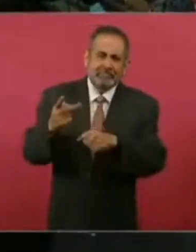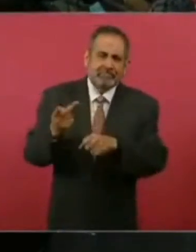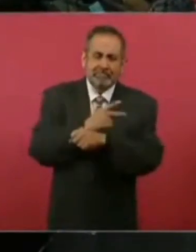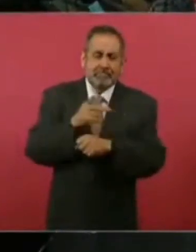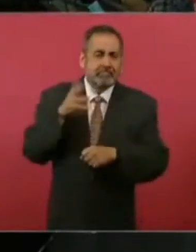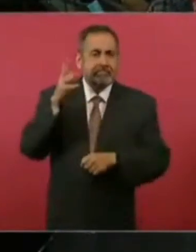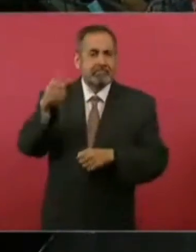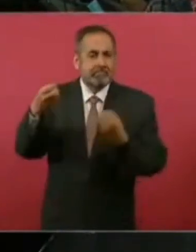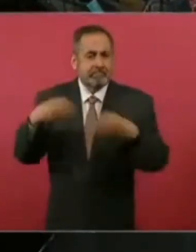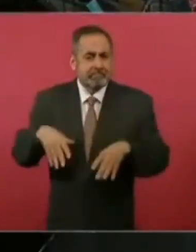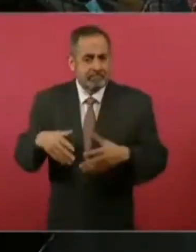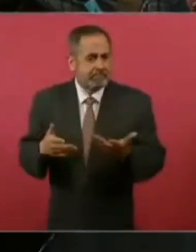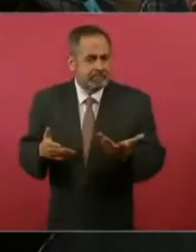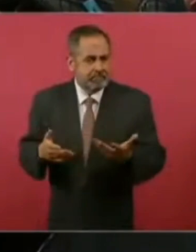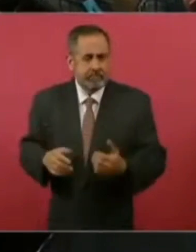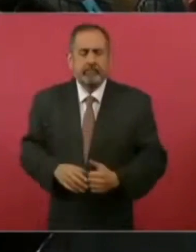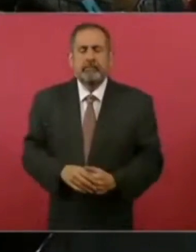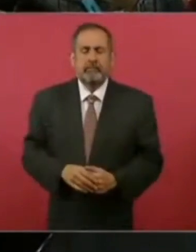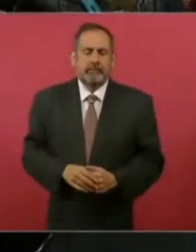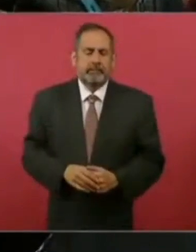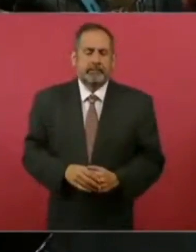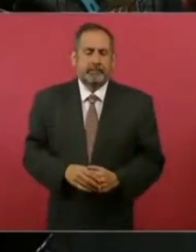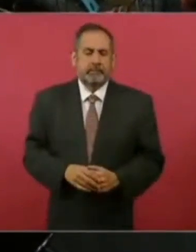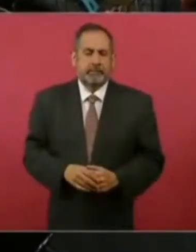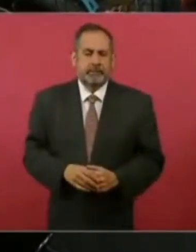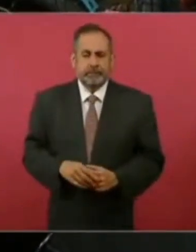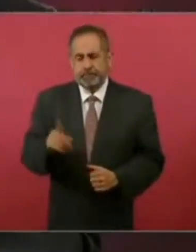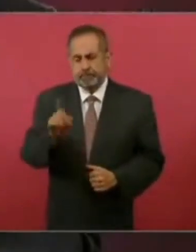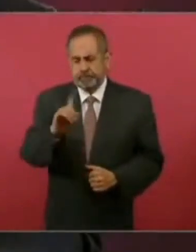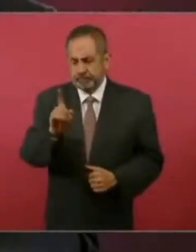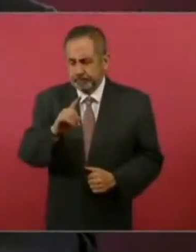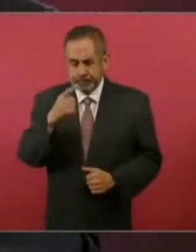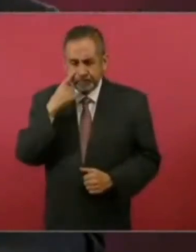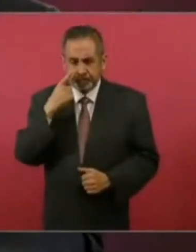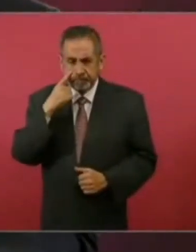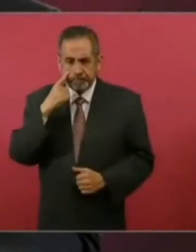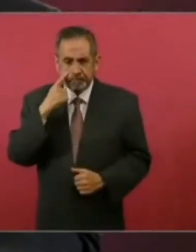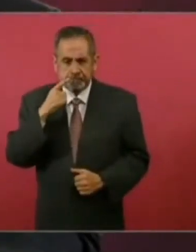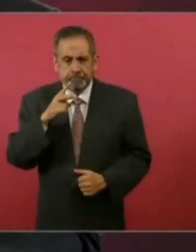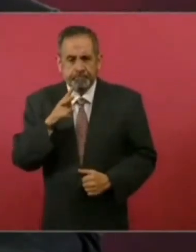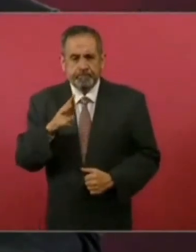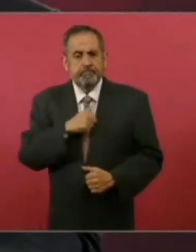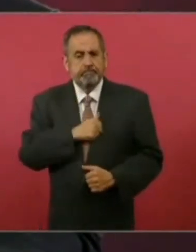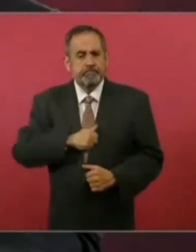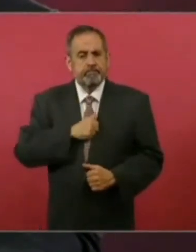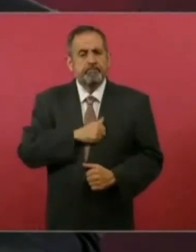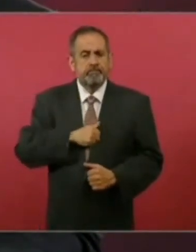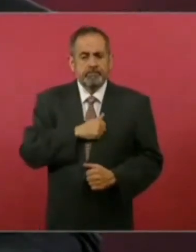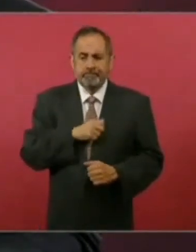No, mire, es muy lamentable lo que sucedió.